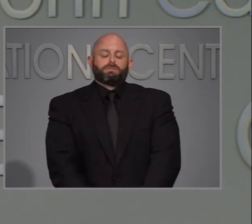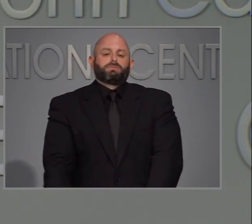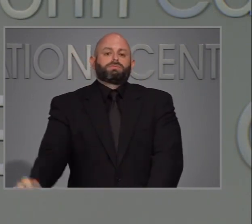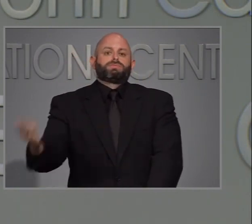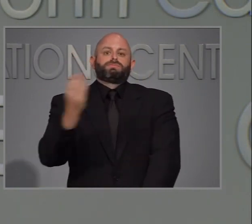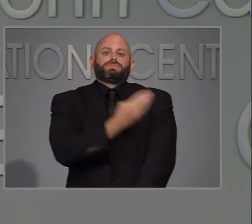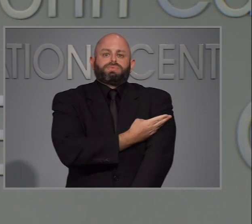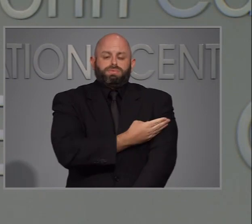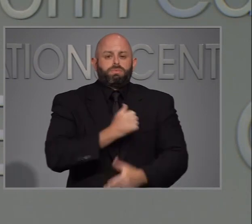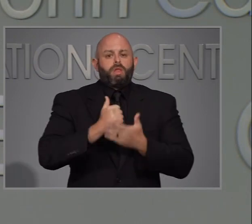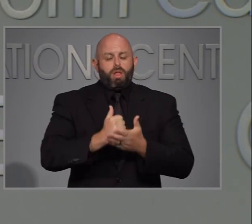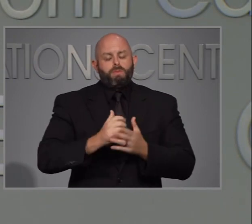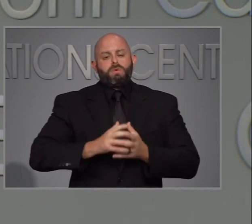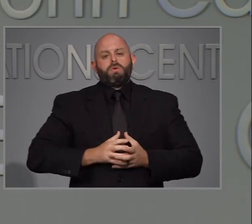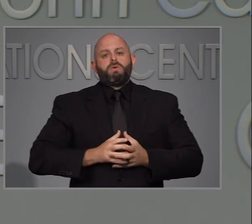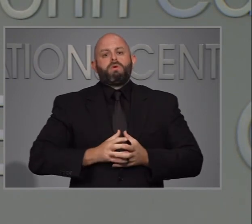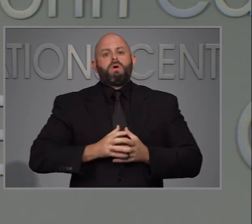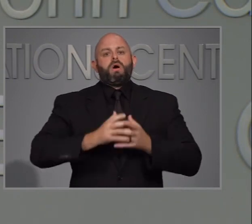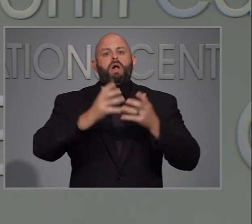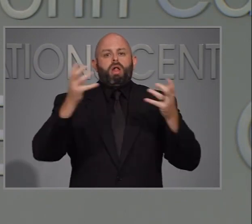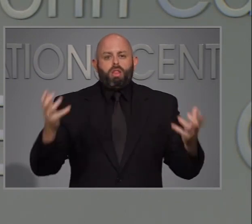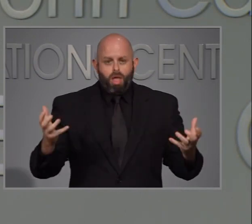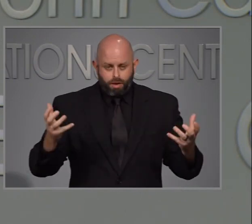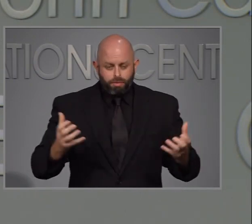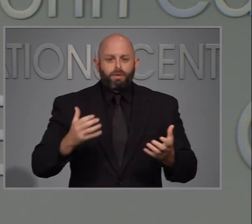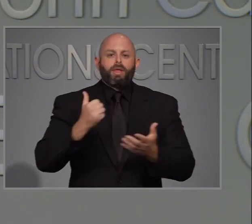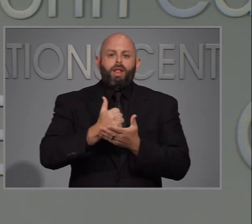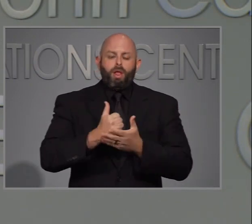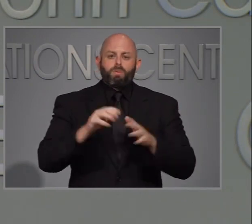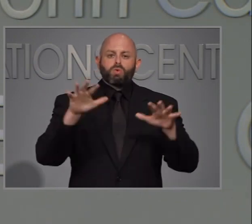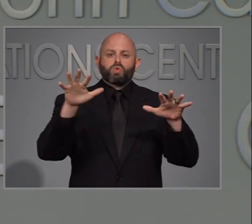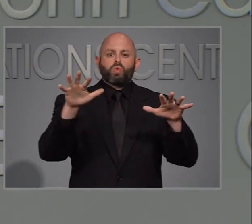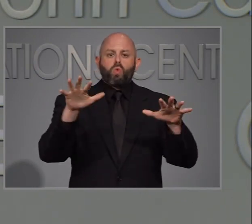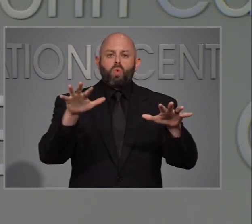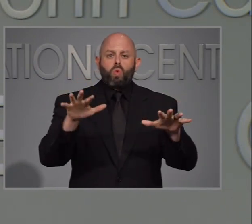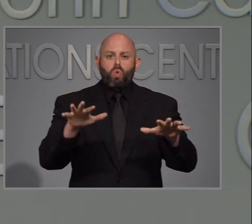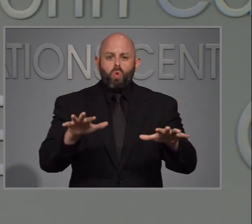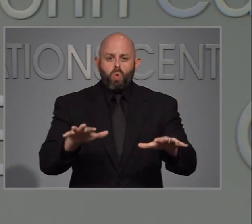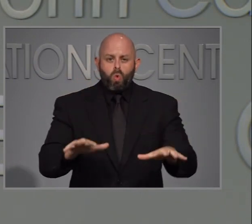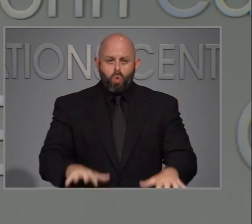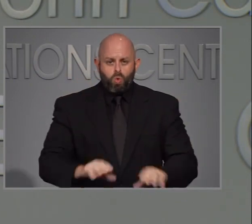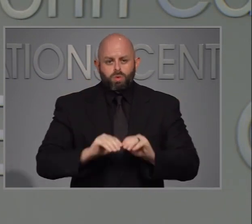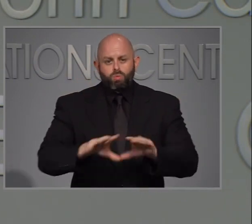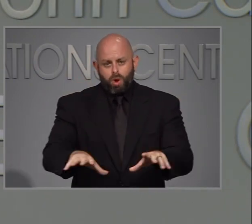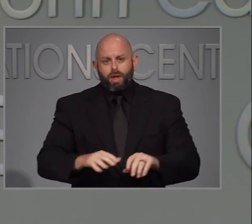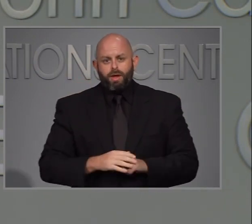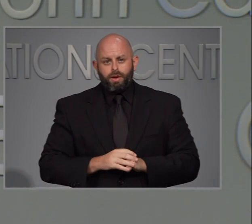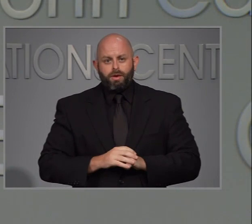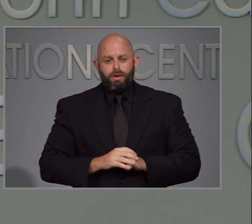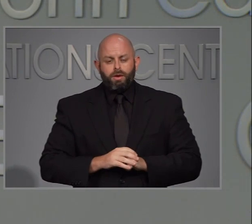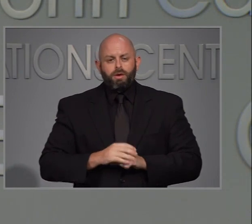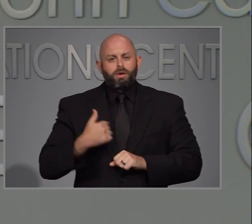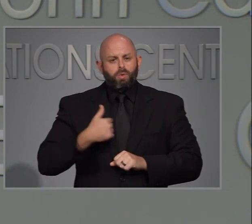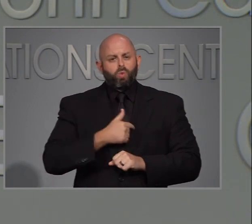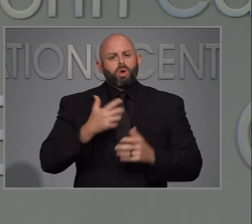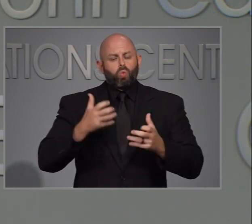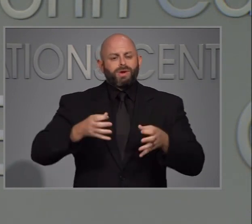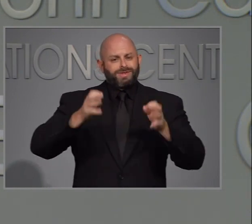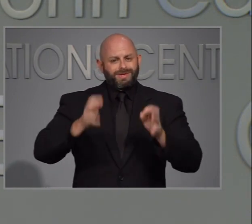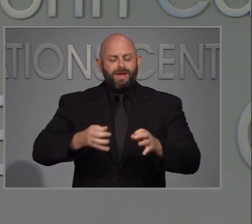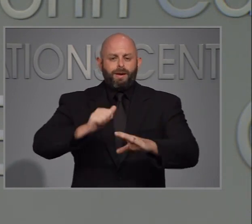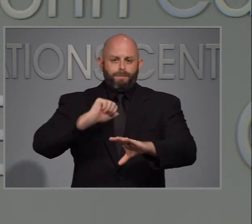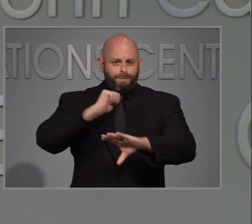estudios y vemos que los cubrebocas están afectando significativamente la propagación. Queremos tomar